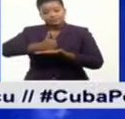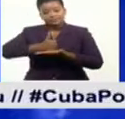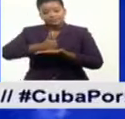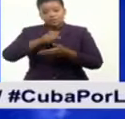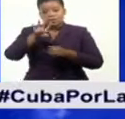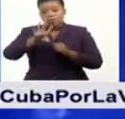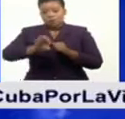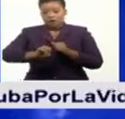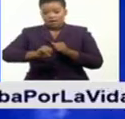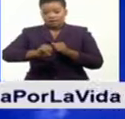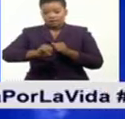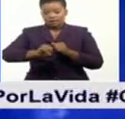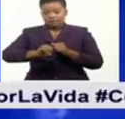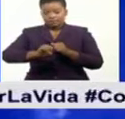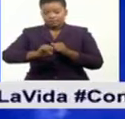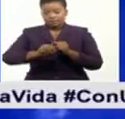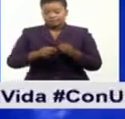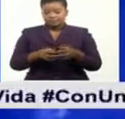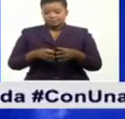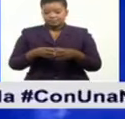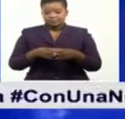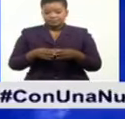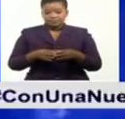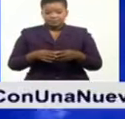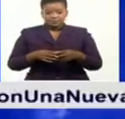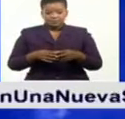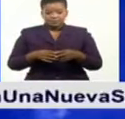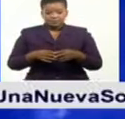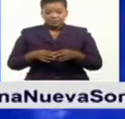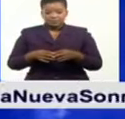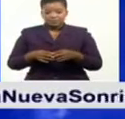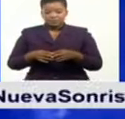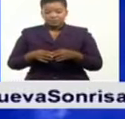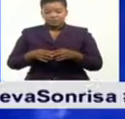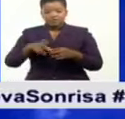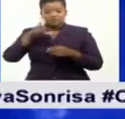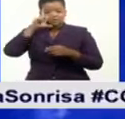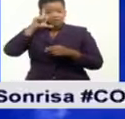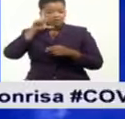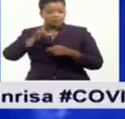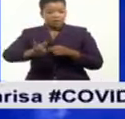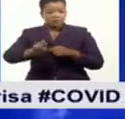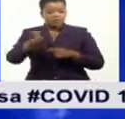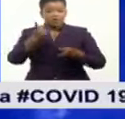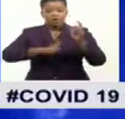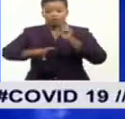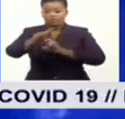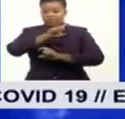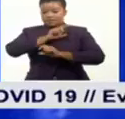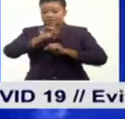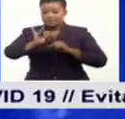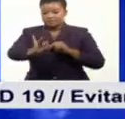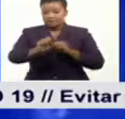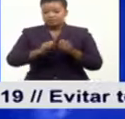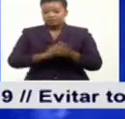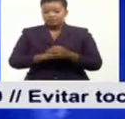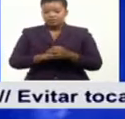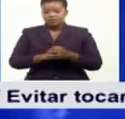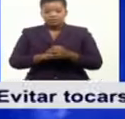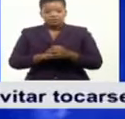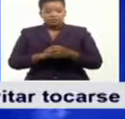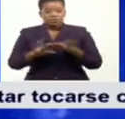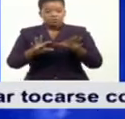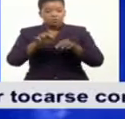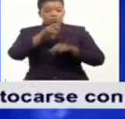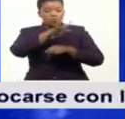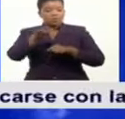de los 65 casos, San Luis con 9, Contramaestre 7, Guamá 5, Palma